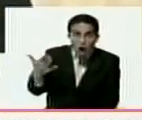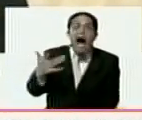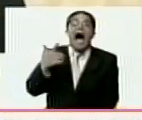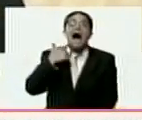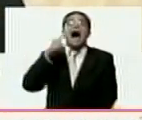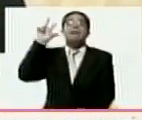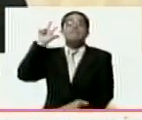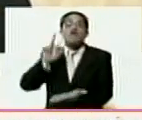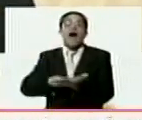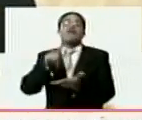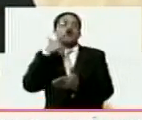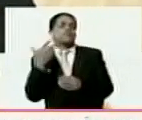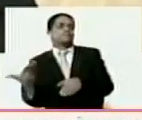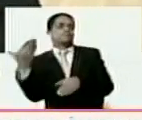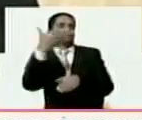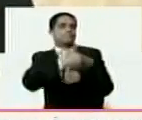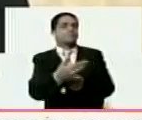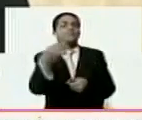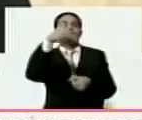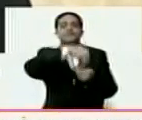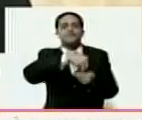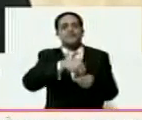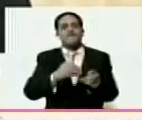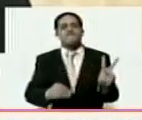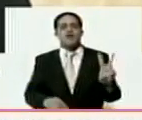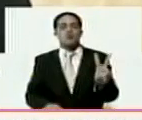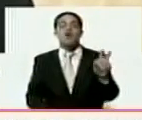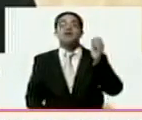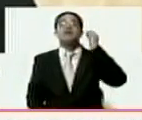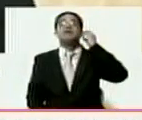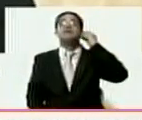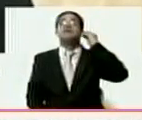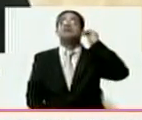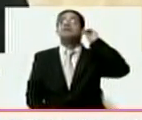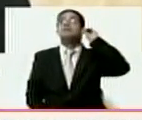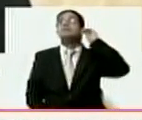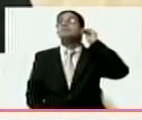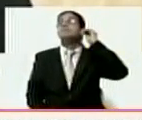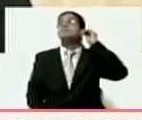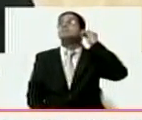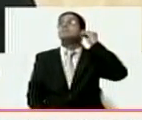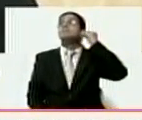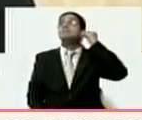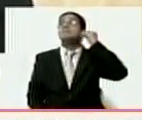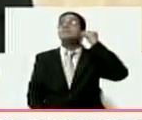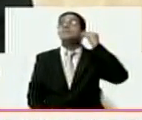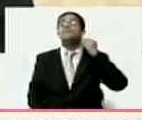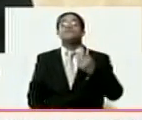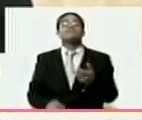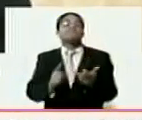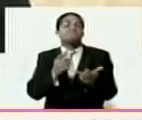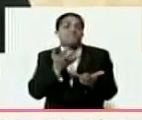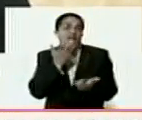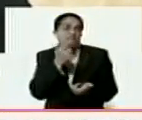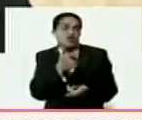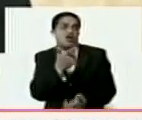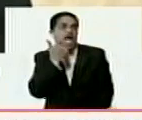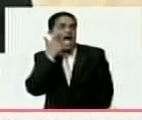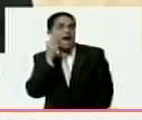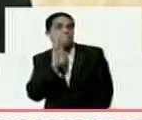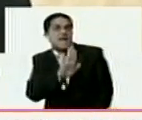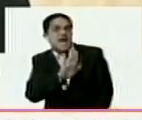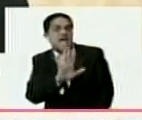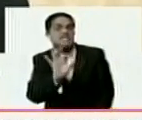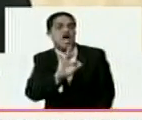actuar de esta manera, incluso atacando o amenazando con atacar mediante